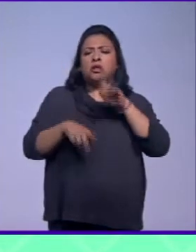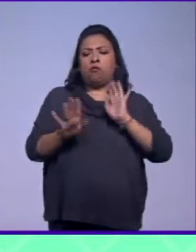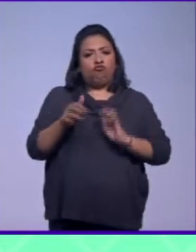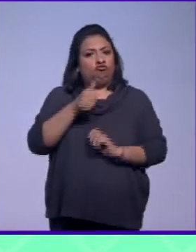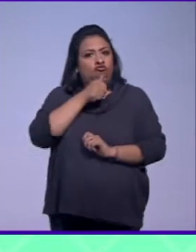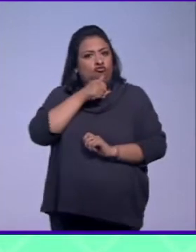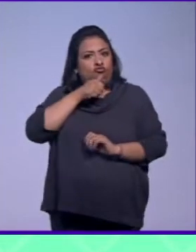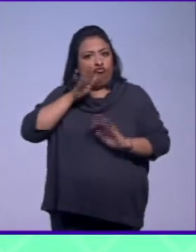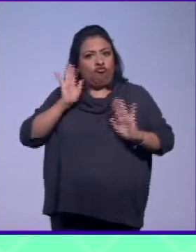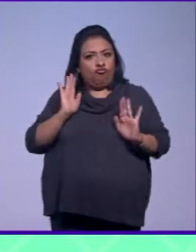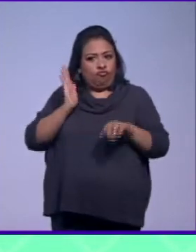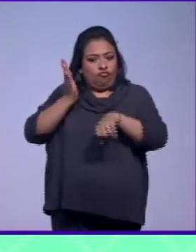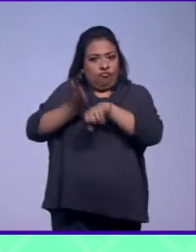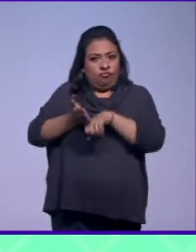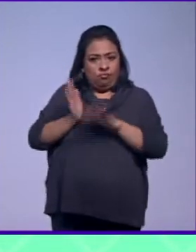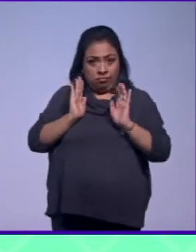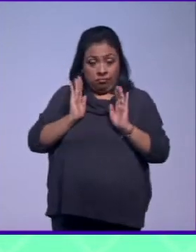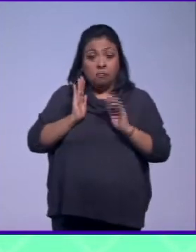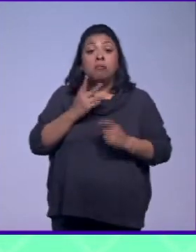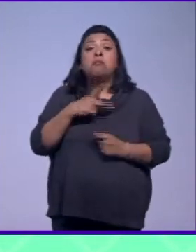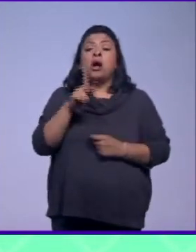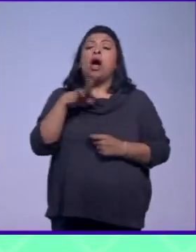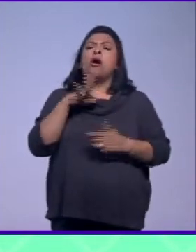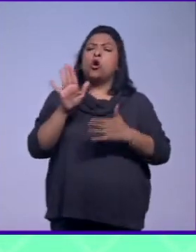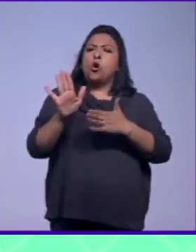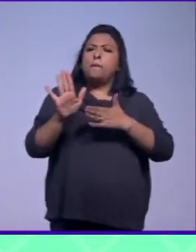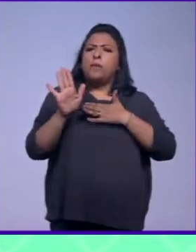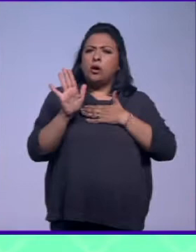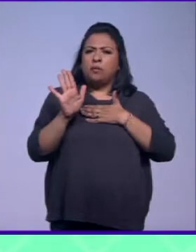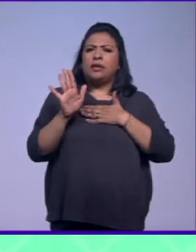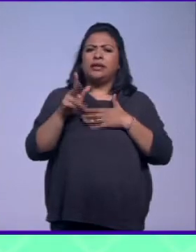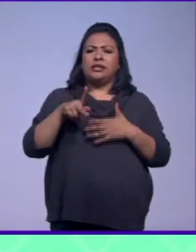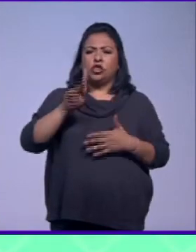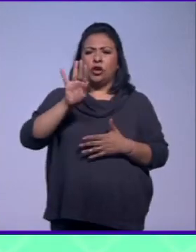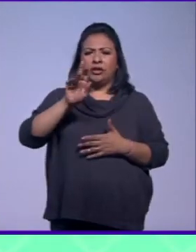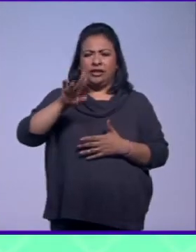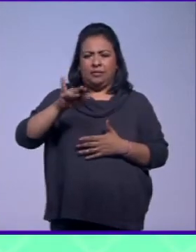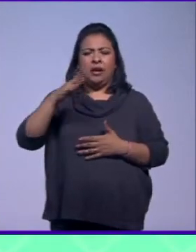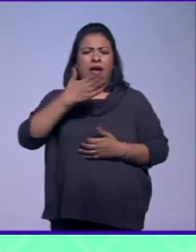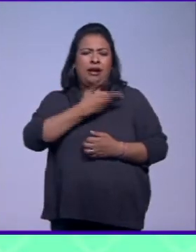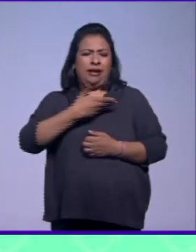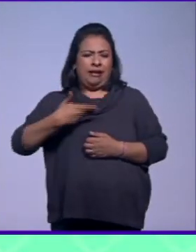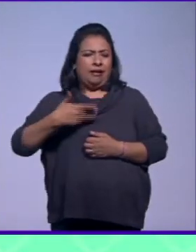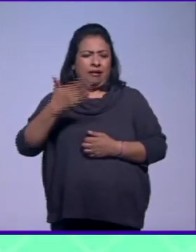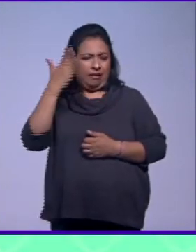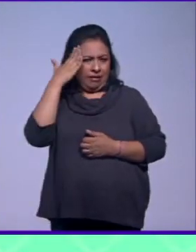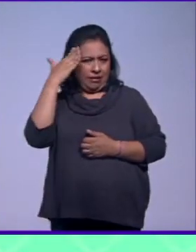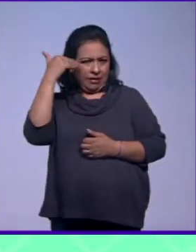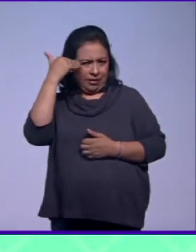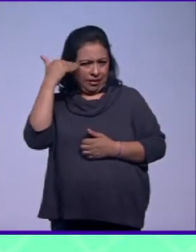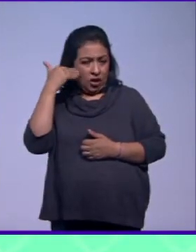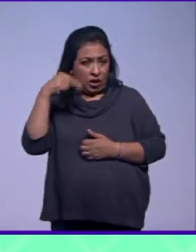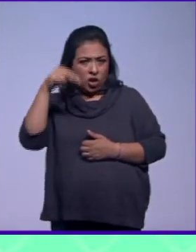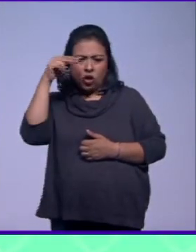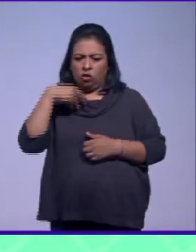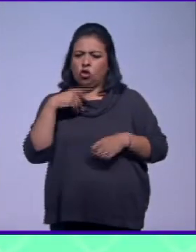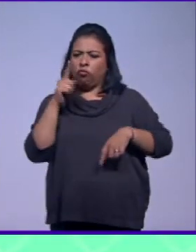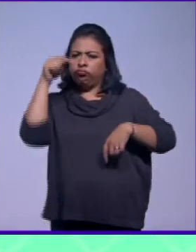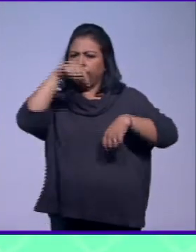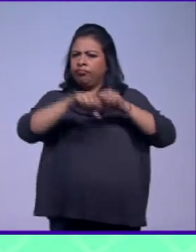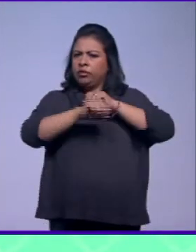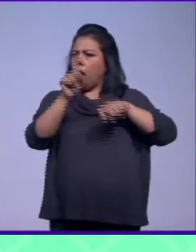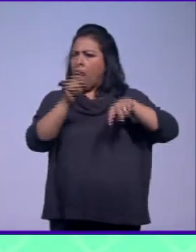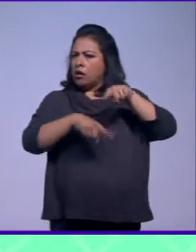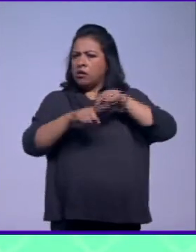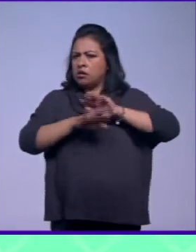de quitar las sanciones pero sí el compromiso de kim jong-un el líder norcoreano de dejar de producir este tipo